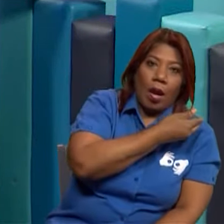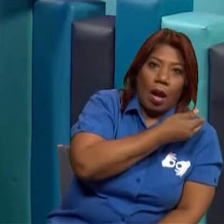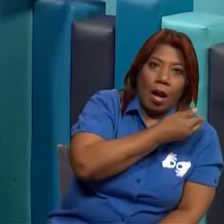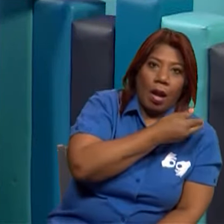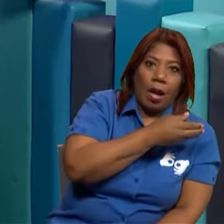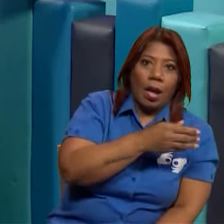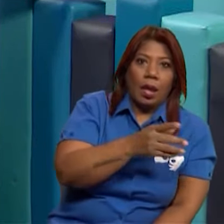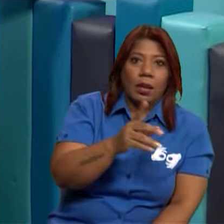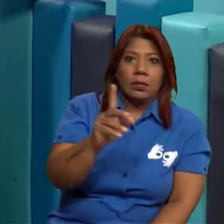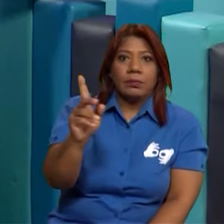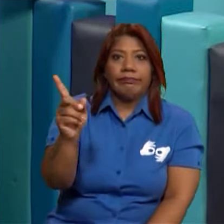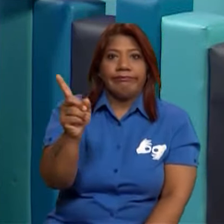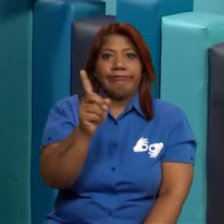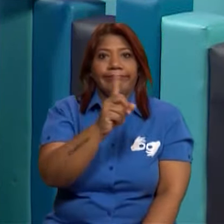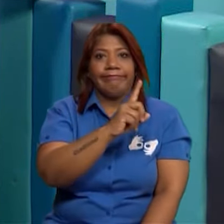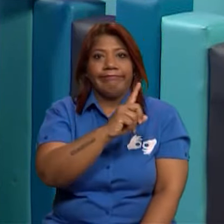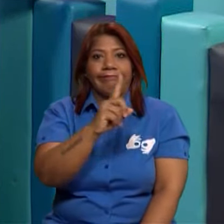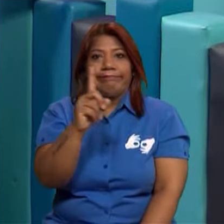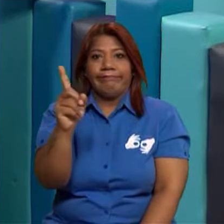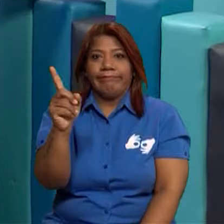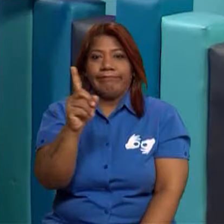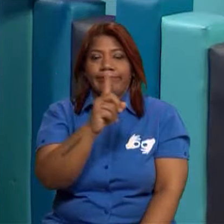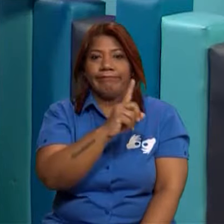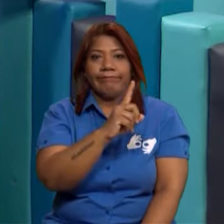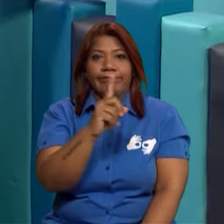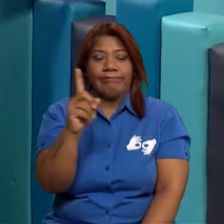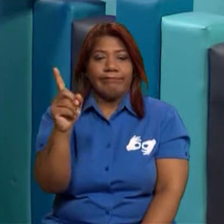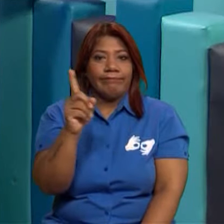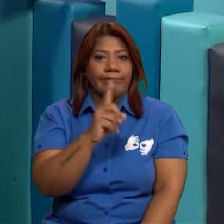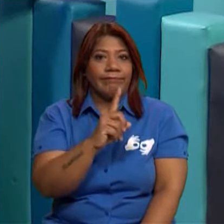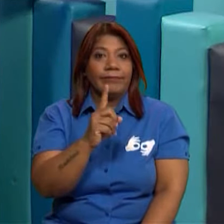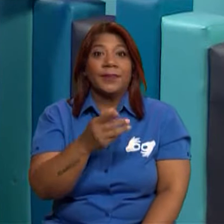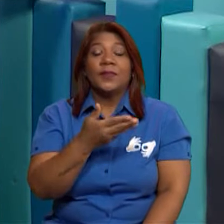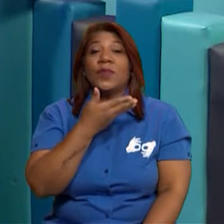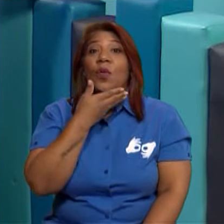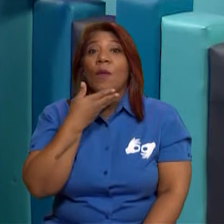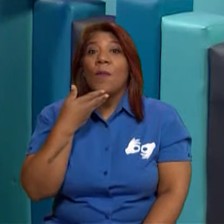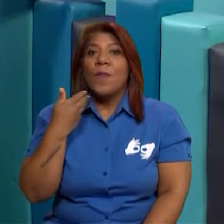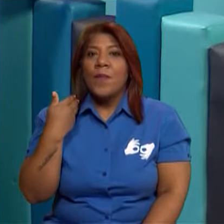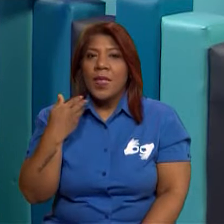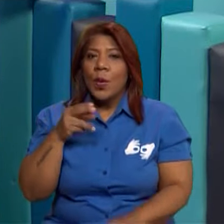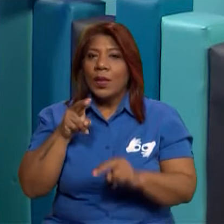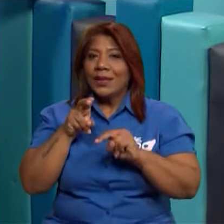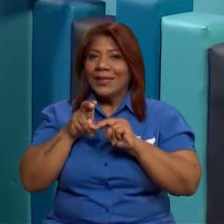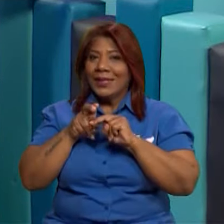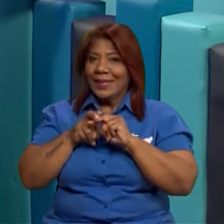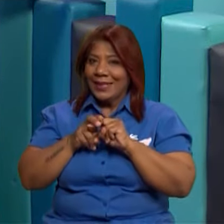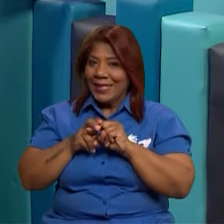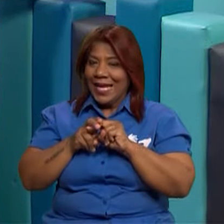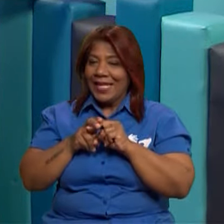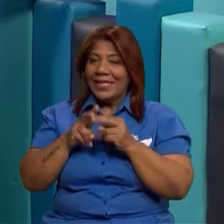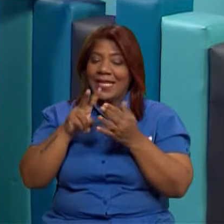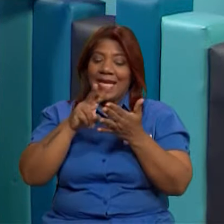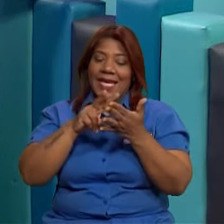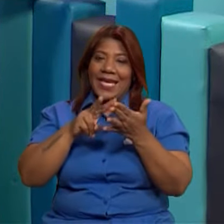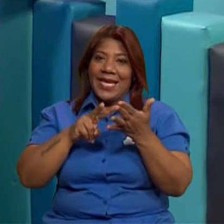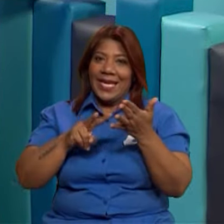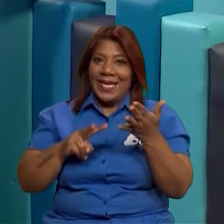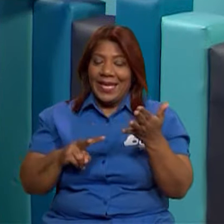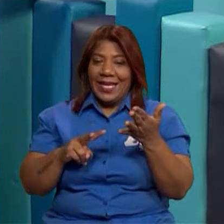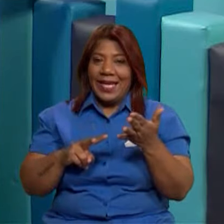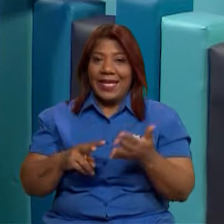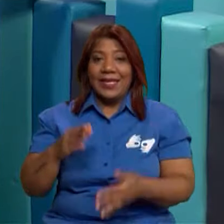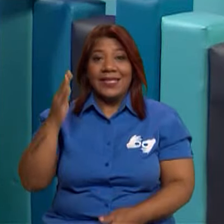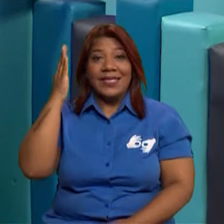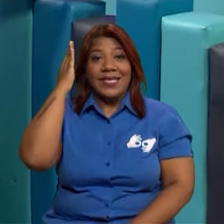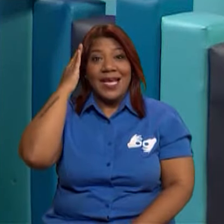niño antes de irte a dormir. Mejor, léele un cuento. Bien, mis queridos estudiantes, la higiene personal